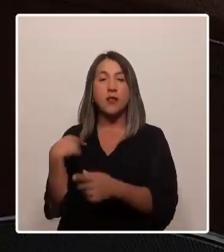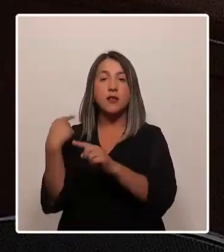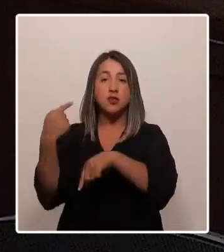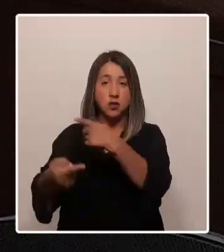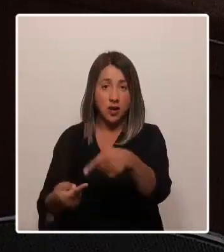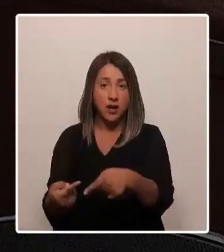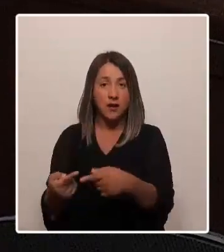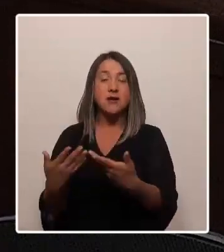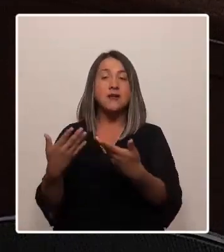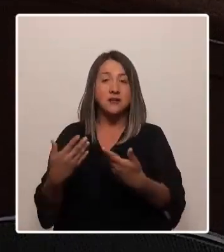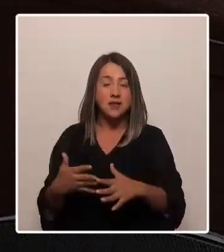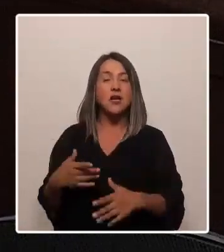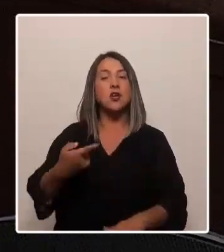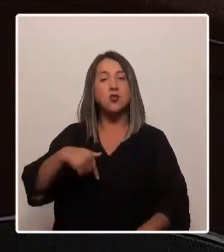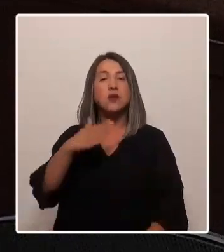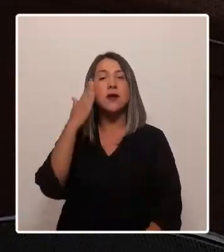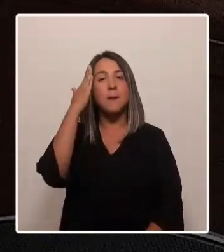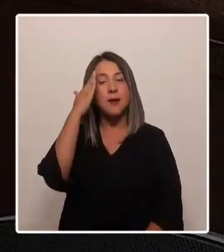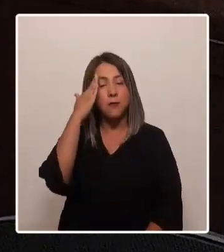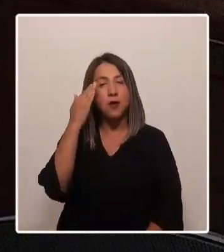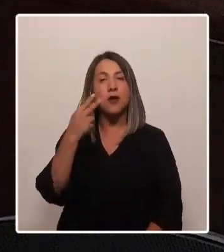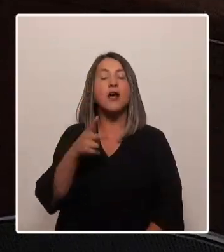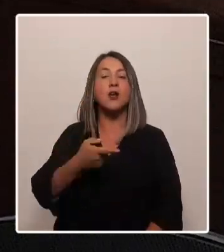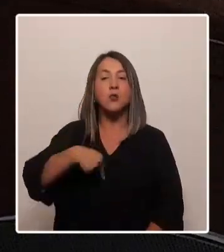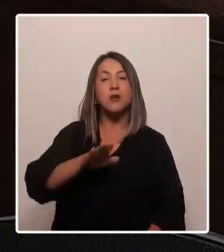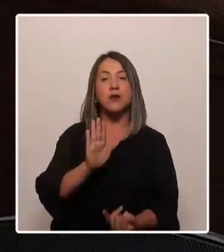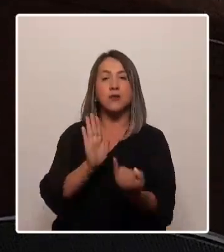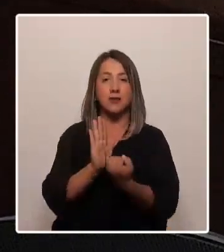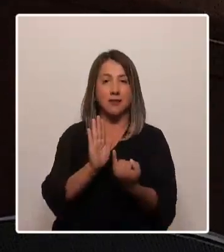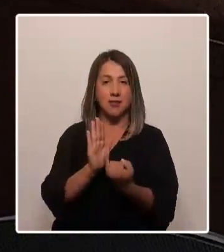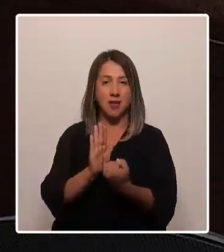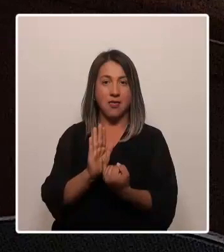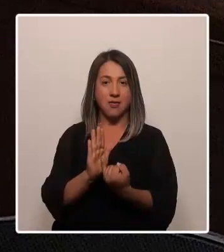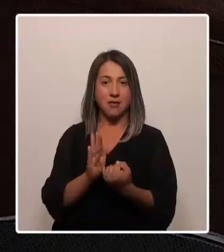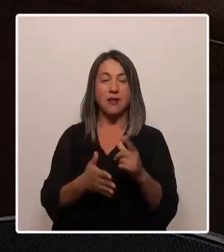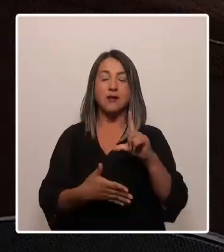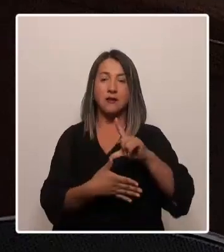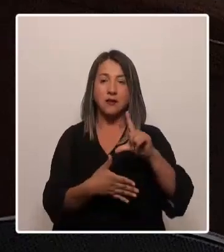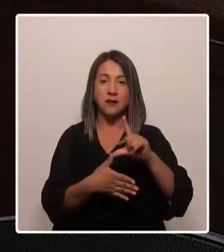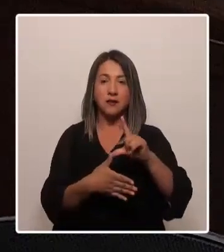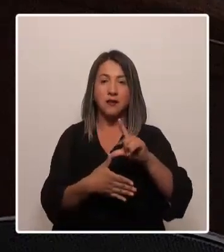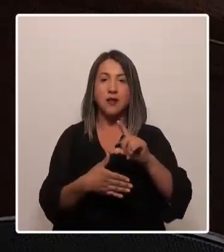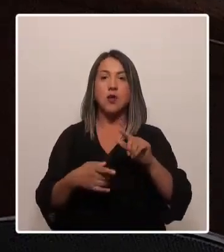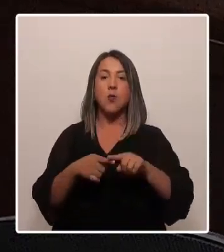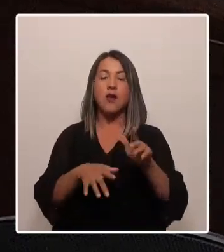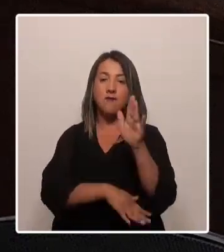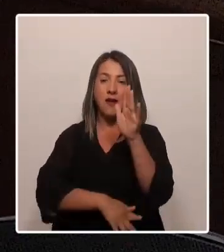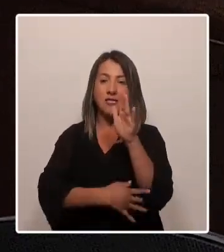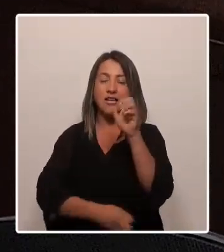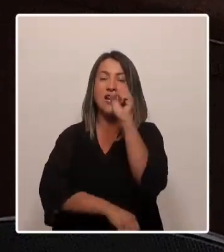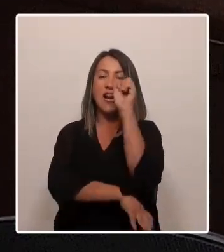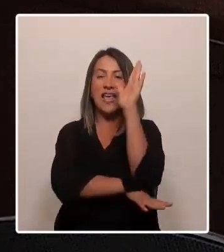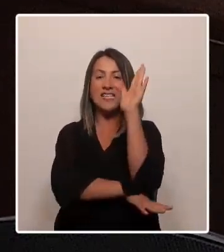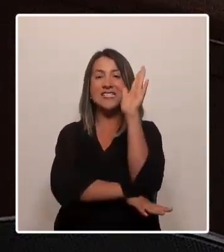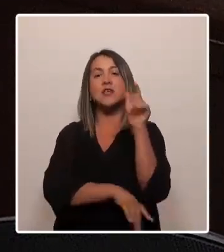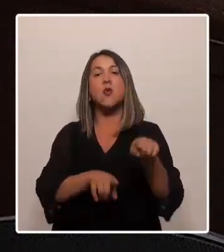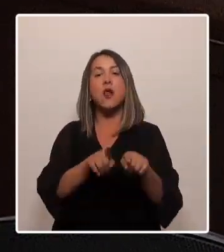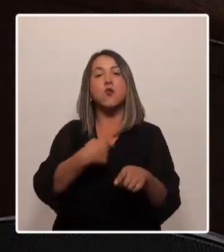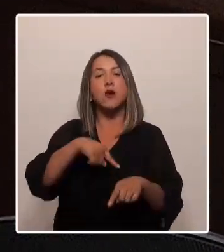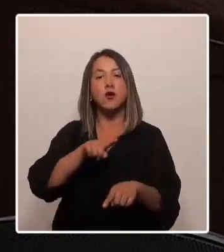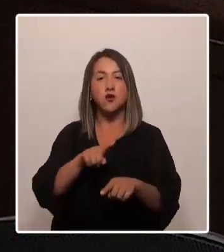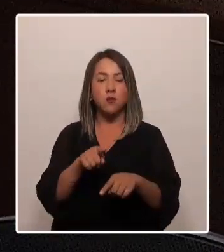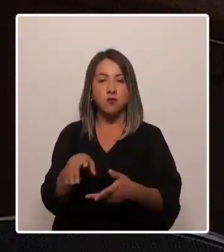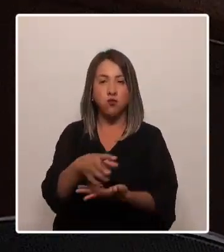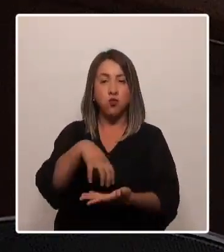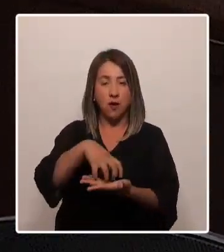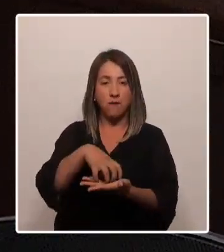Esta es nuestra memoria, es nuestra identidad latinoamericana, son nuestras raíces como pueblo. Agradezco y saludo además que la Constitución garantice